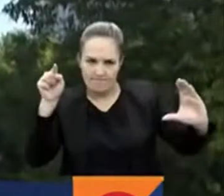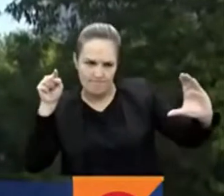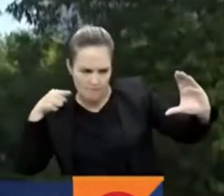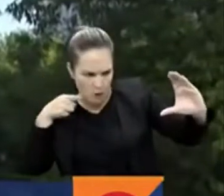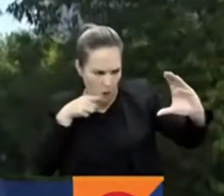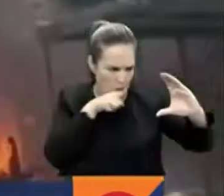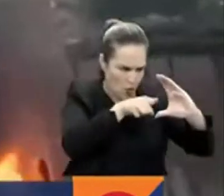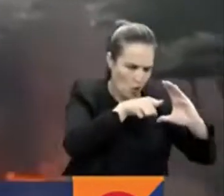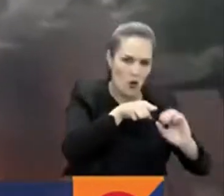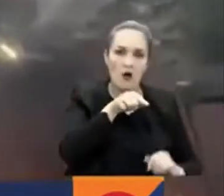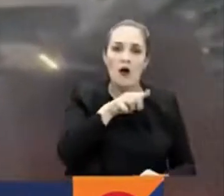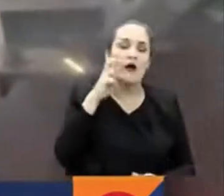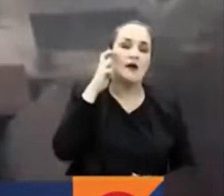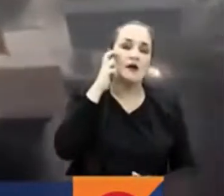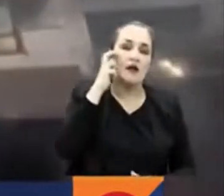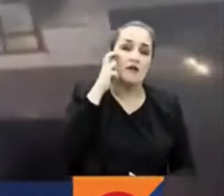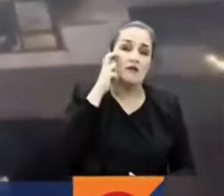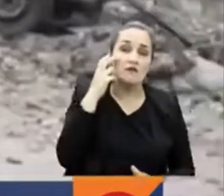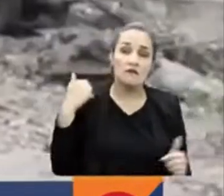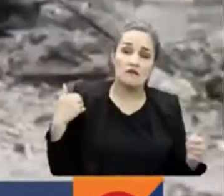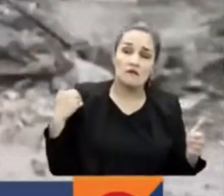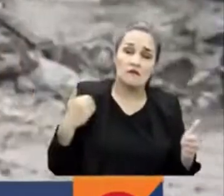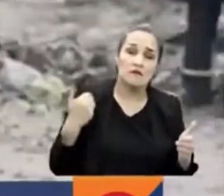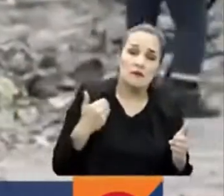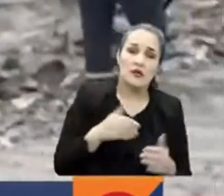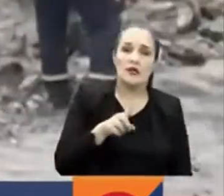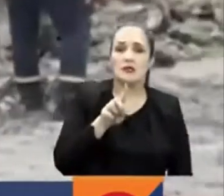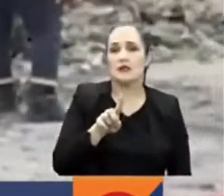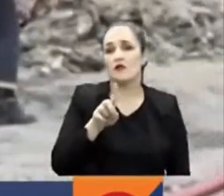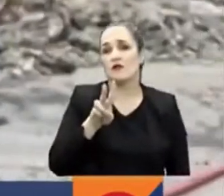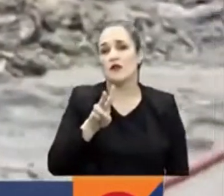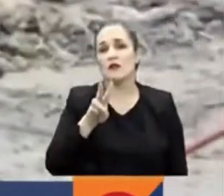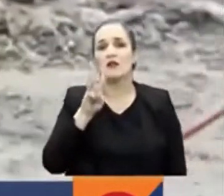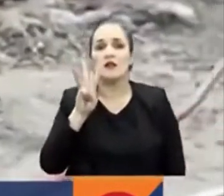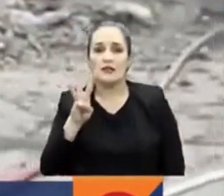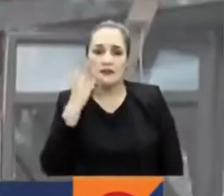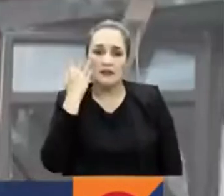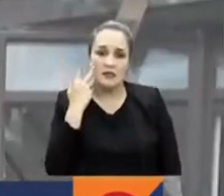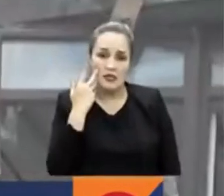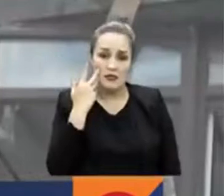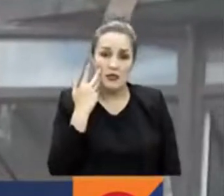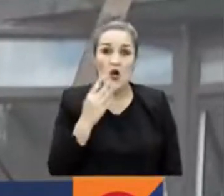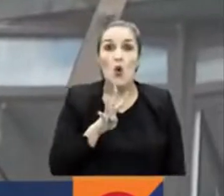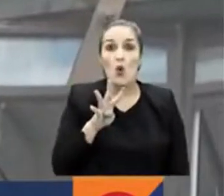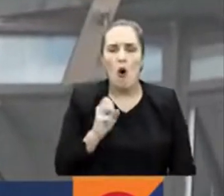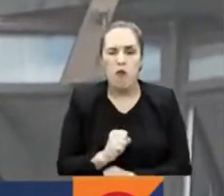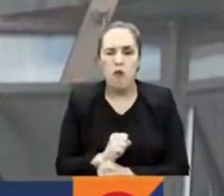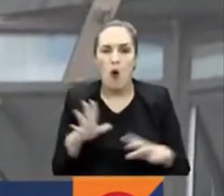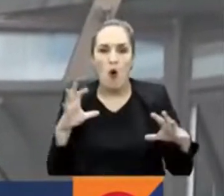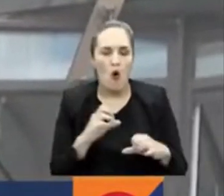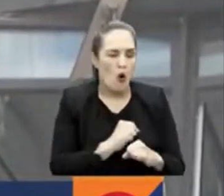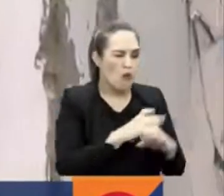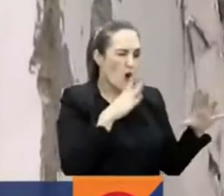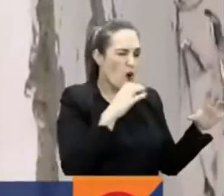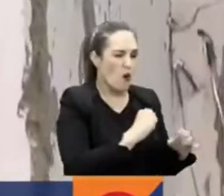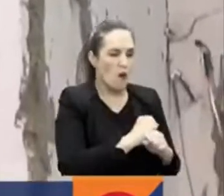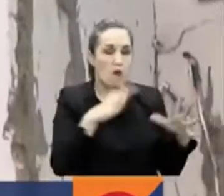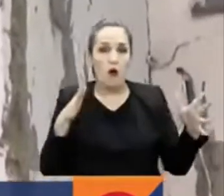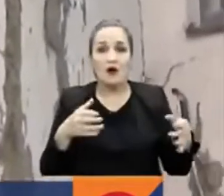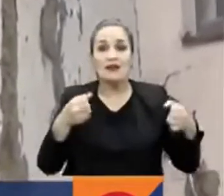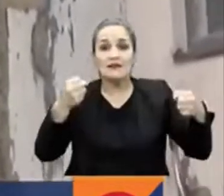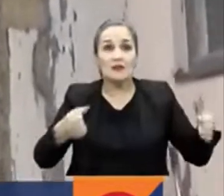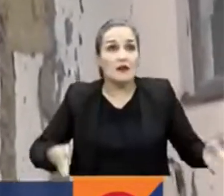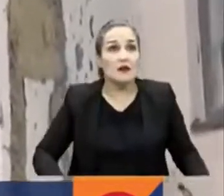tropas rusas que ya completan 123 días de invasión en Ucrania. 4 explosiones se registraron en horas de la mañana en un conjunto residencial de la